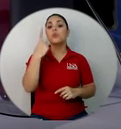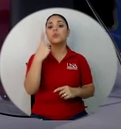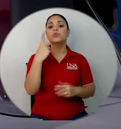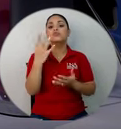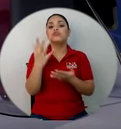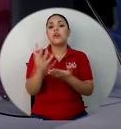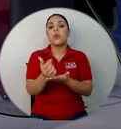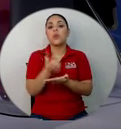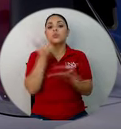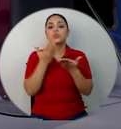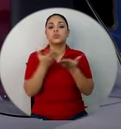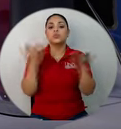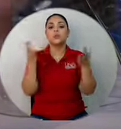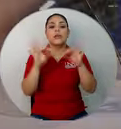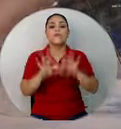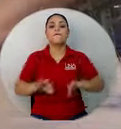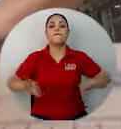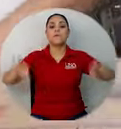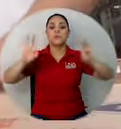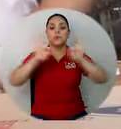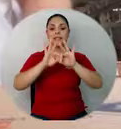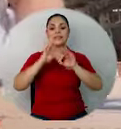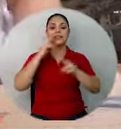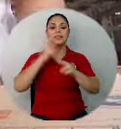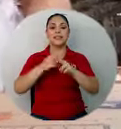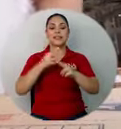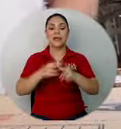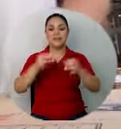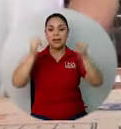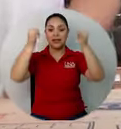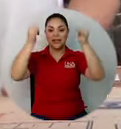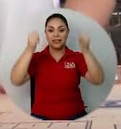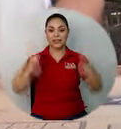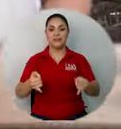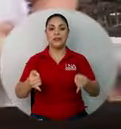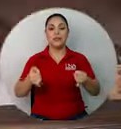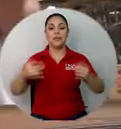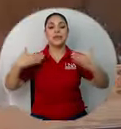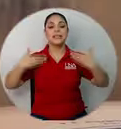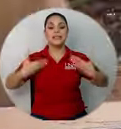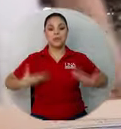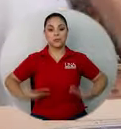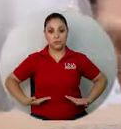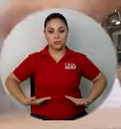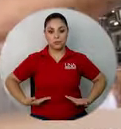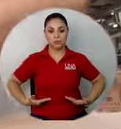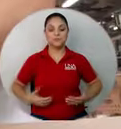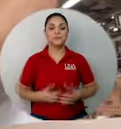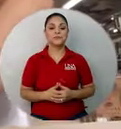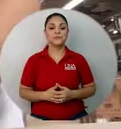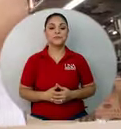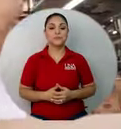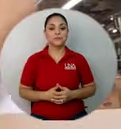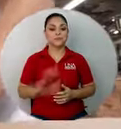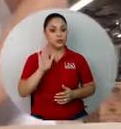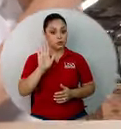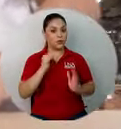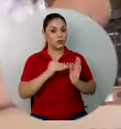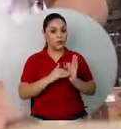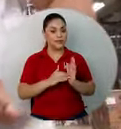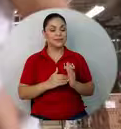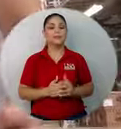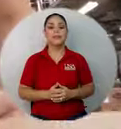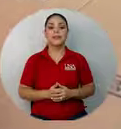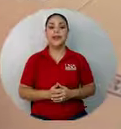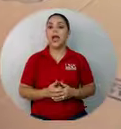recurso fundamental, que es el individuo, que es el ser humano, ¿verdad? En ese sentido. Entonces, reitero, hay muchas compañías que